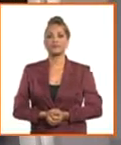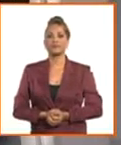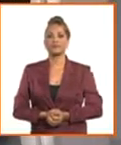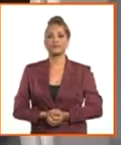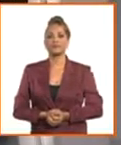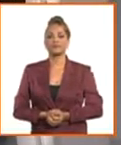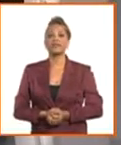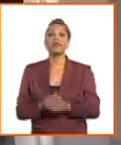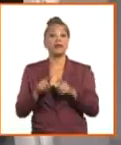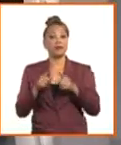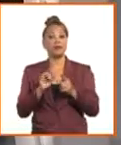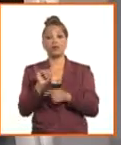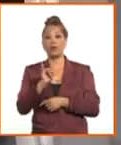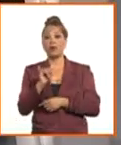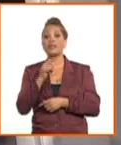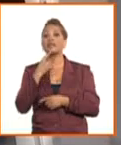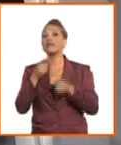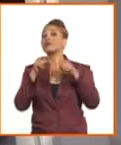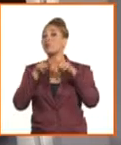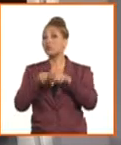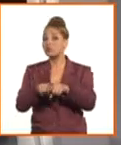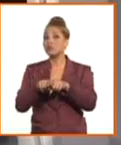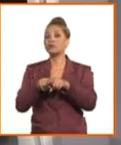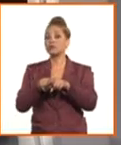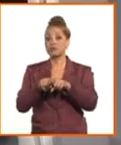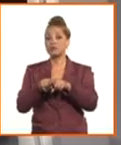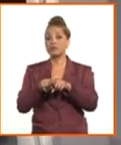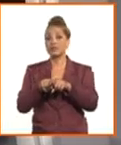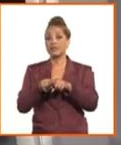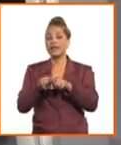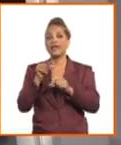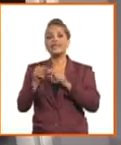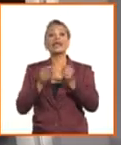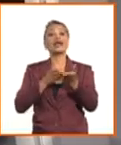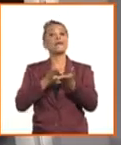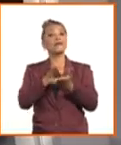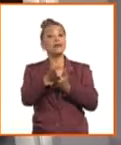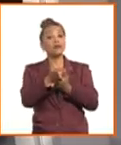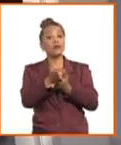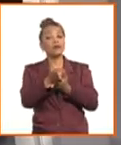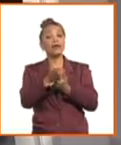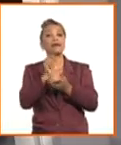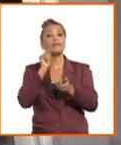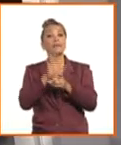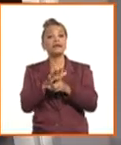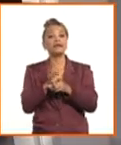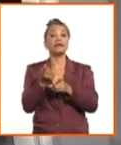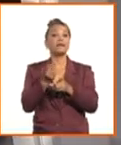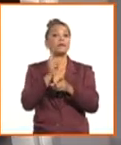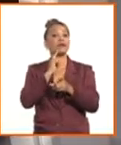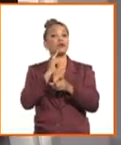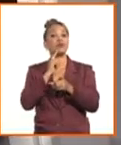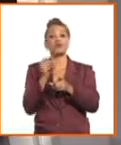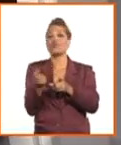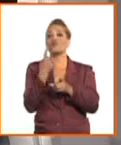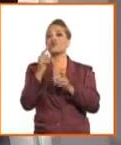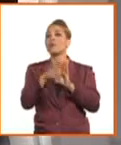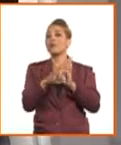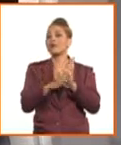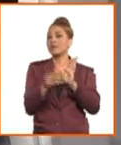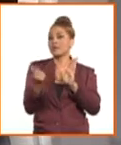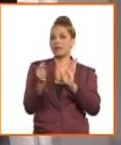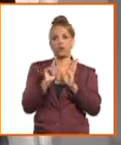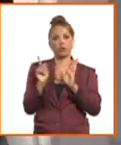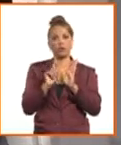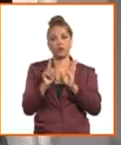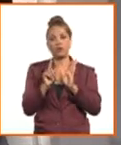Pero tiene que estar acompañado. O sea, esa trayectoria se recorre no solo con medidas monetarias. En eso insisten